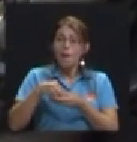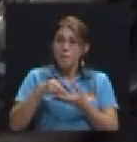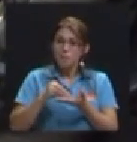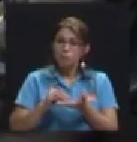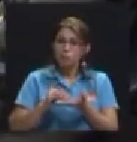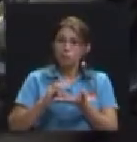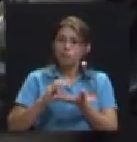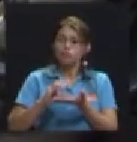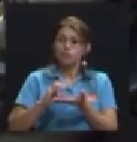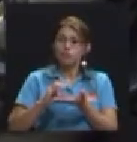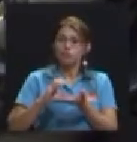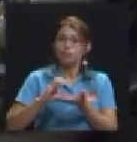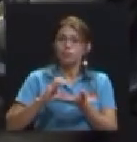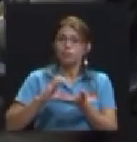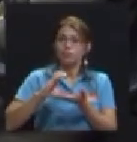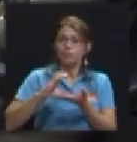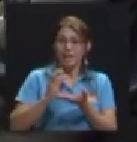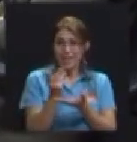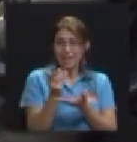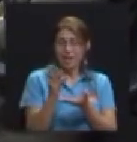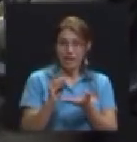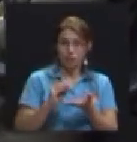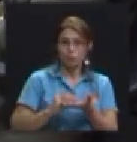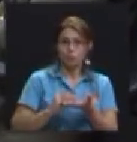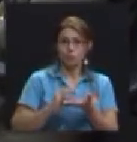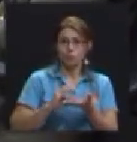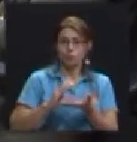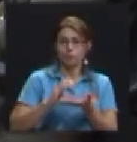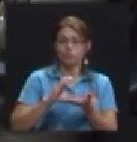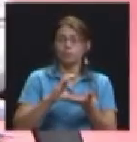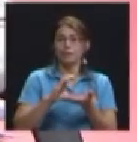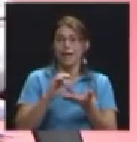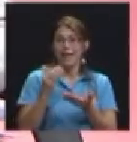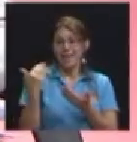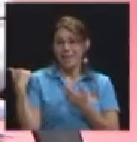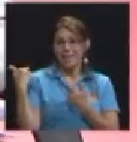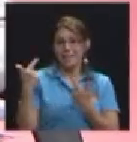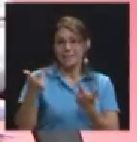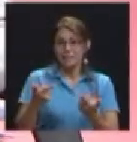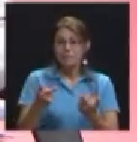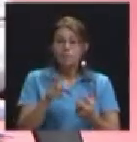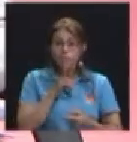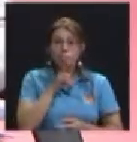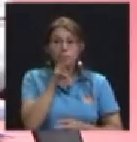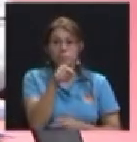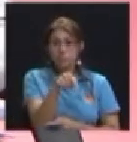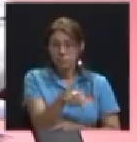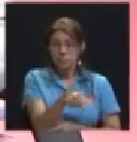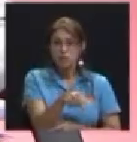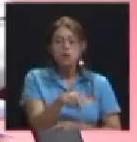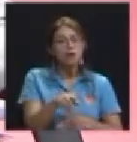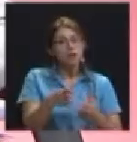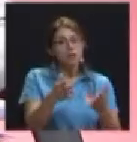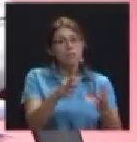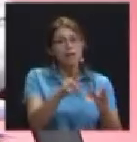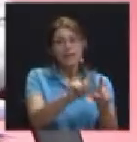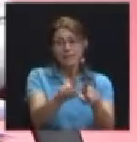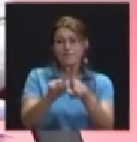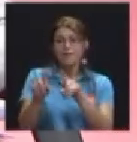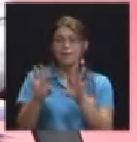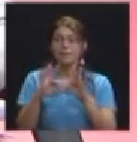crecimiento en este periodo, y un crecimiento en términos reales que le permite a los hogares